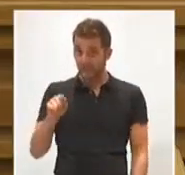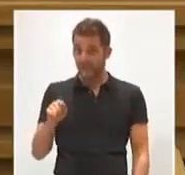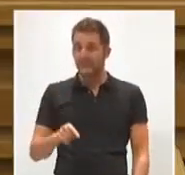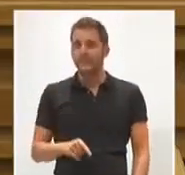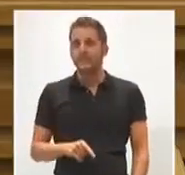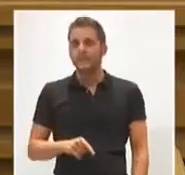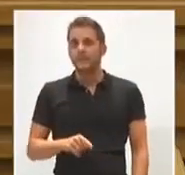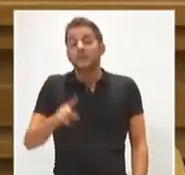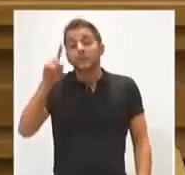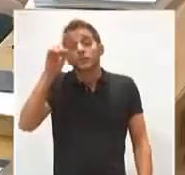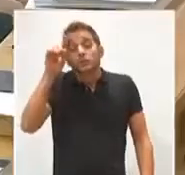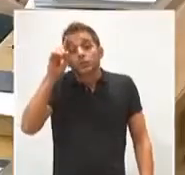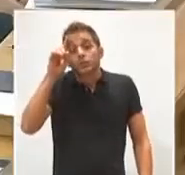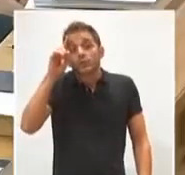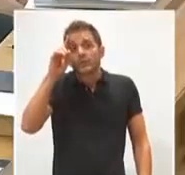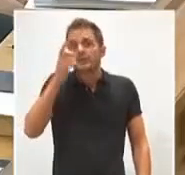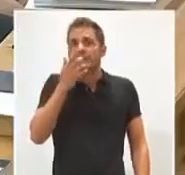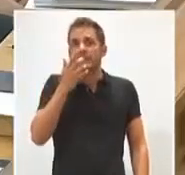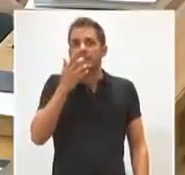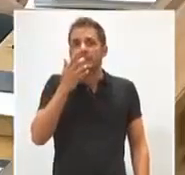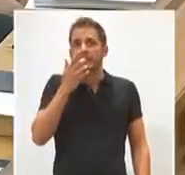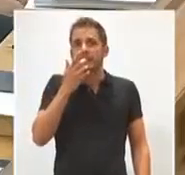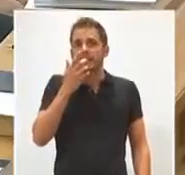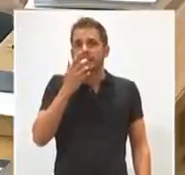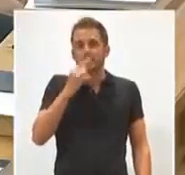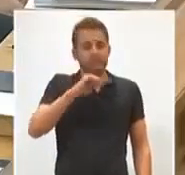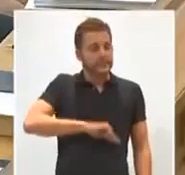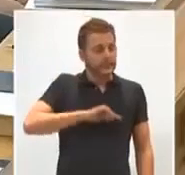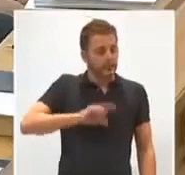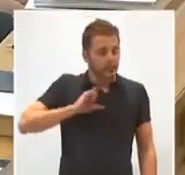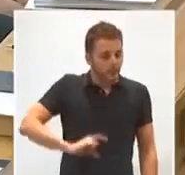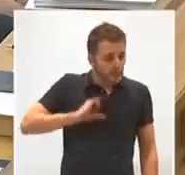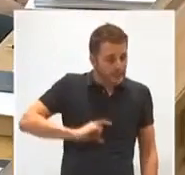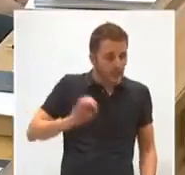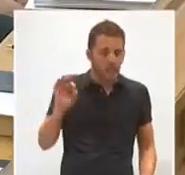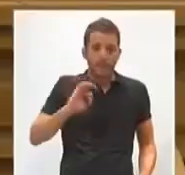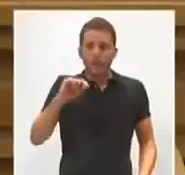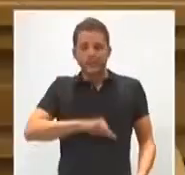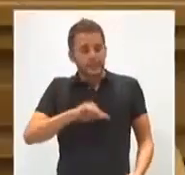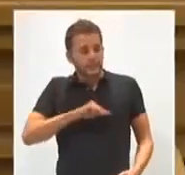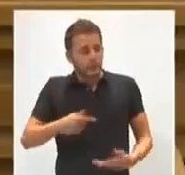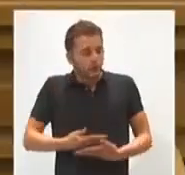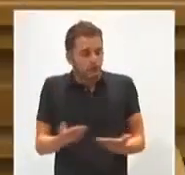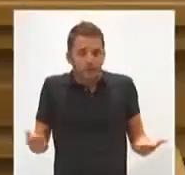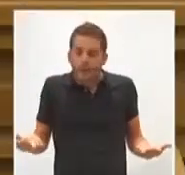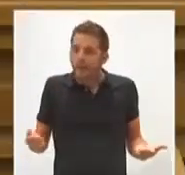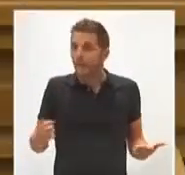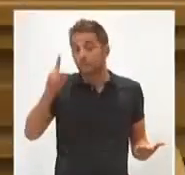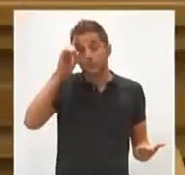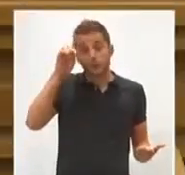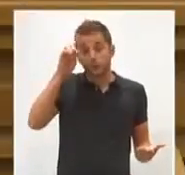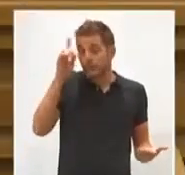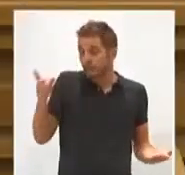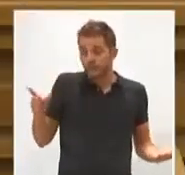no sé si es realmente un sentimiento de autoestima o es un sentimiento de confianza es humano porque uno tiene que vivir con seguridad